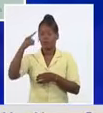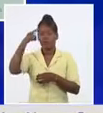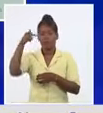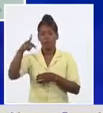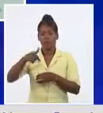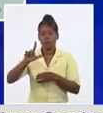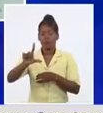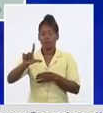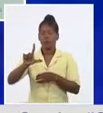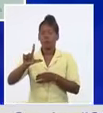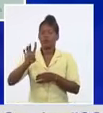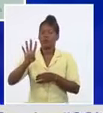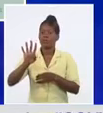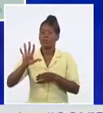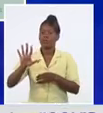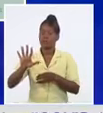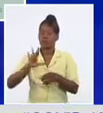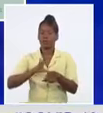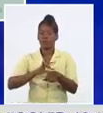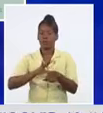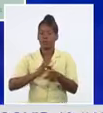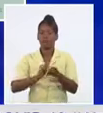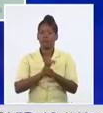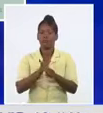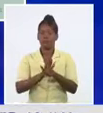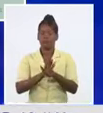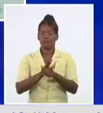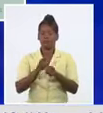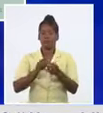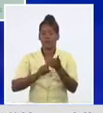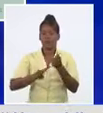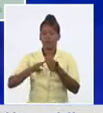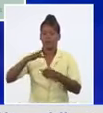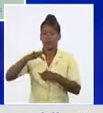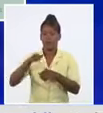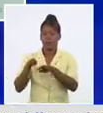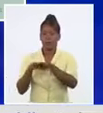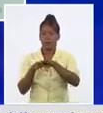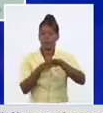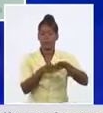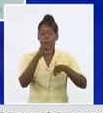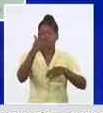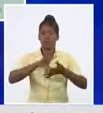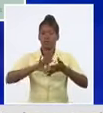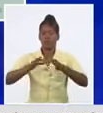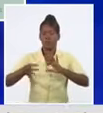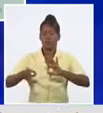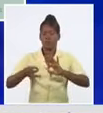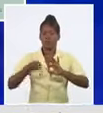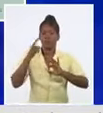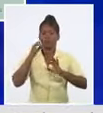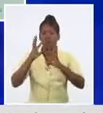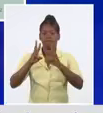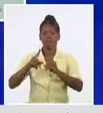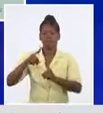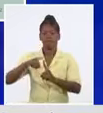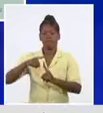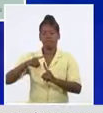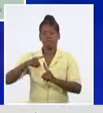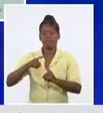reporta 45 enfermos de COVID-19. Artemisa, con un acumulado total en esta jornada